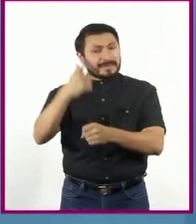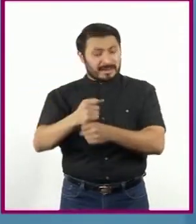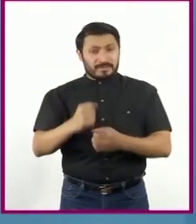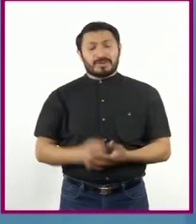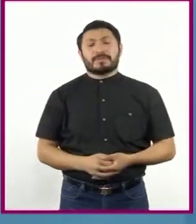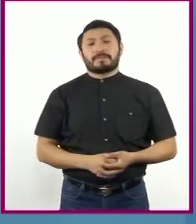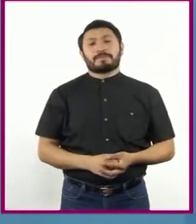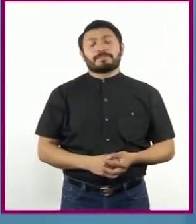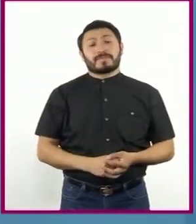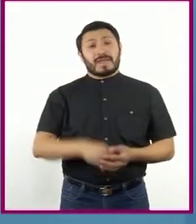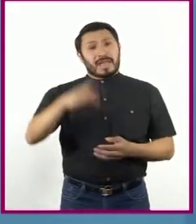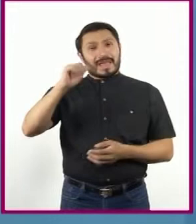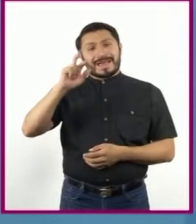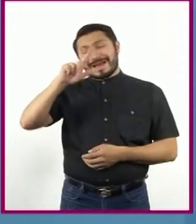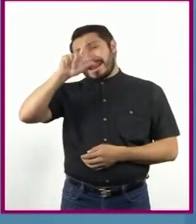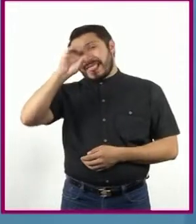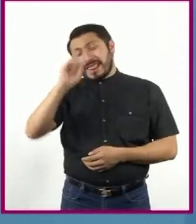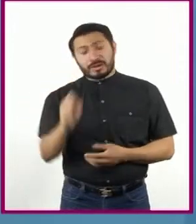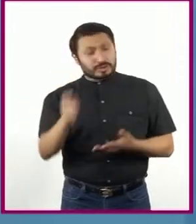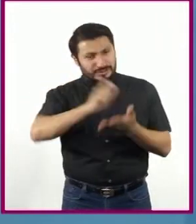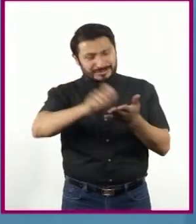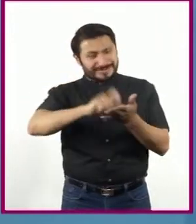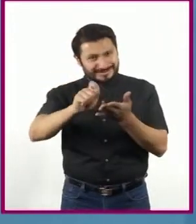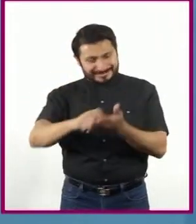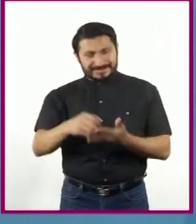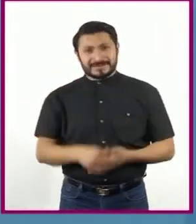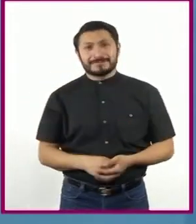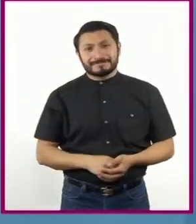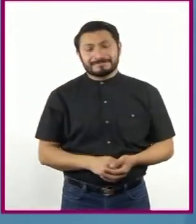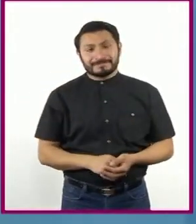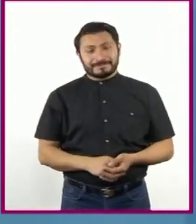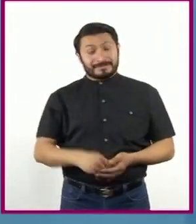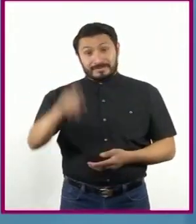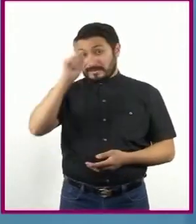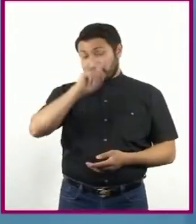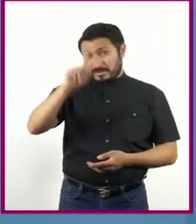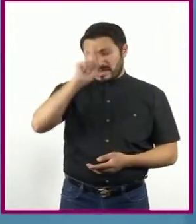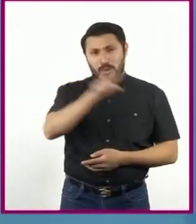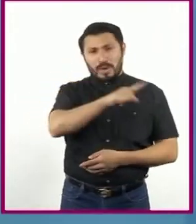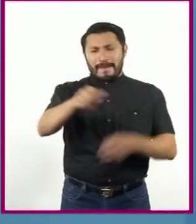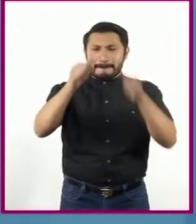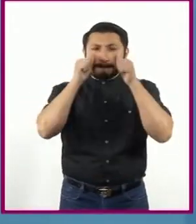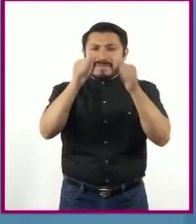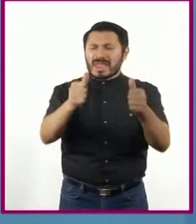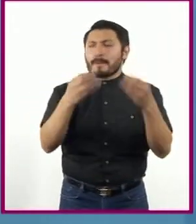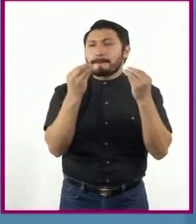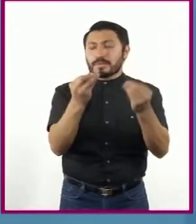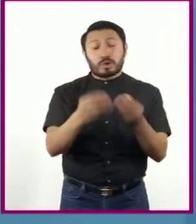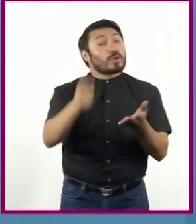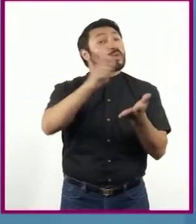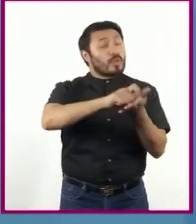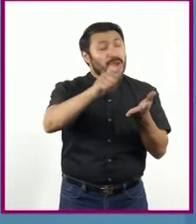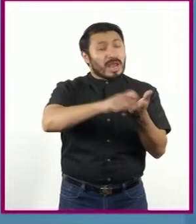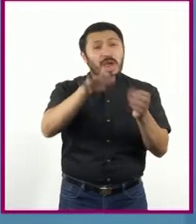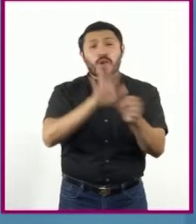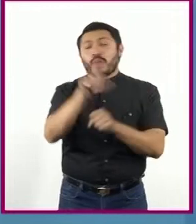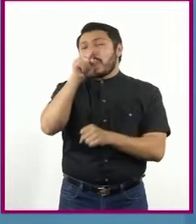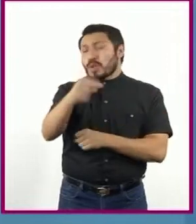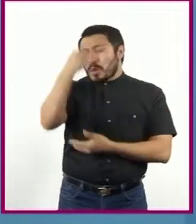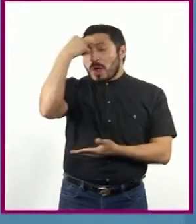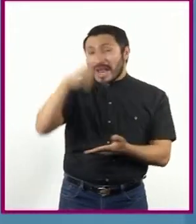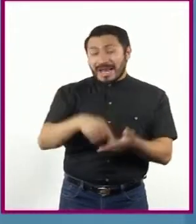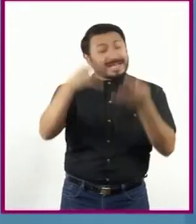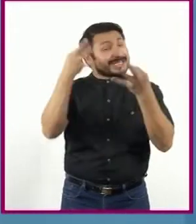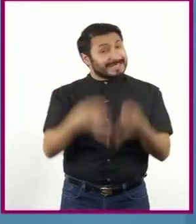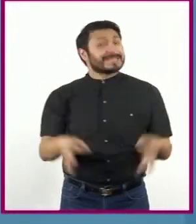1808-1809", por Carlos Gustavo Mejía Chávez. Les sugiero poner mucha atención y tomar nota de los aspectos que